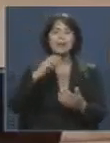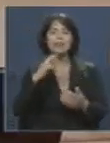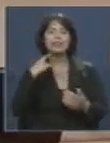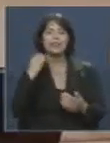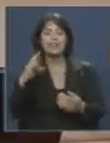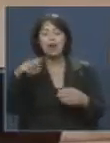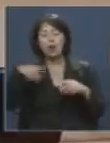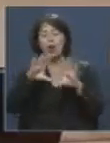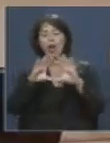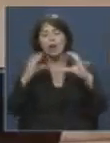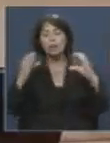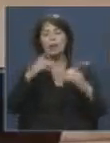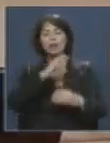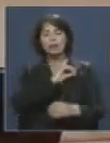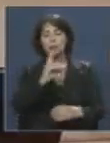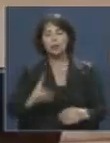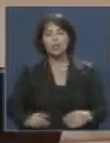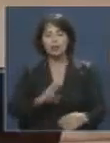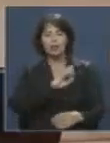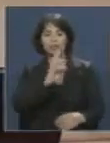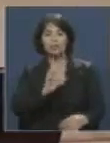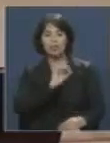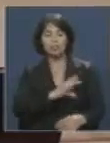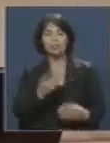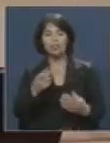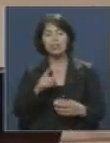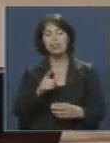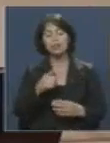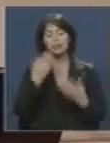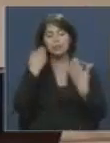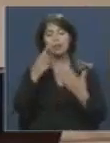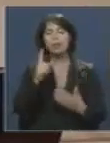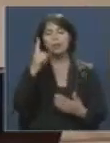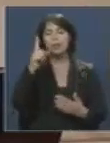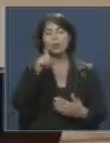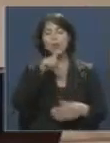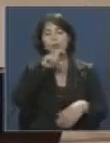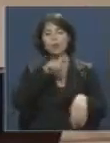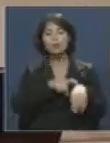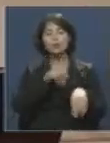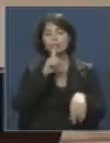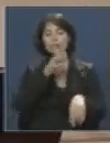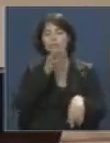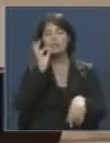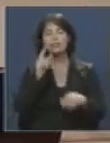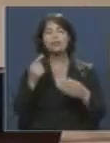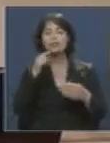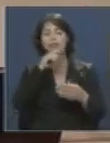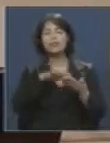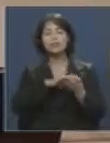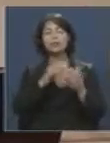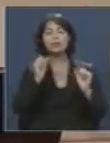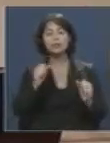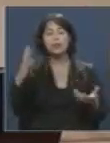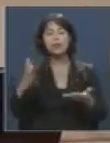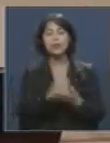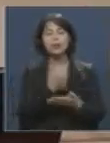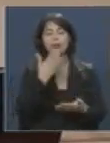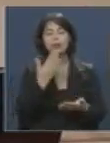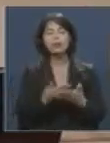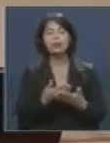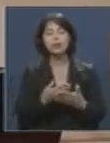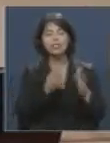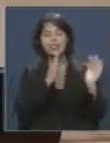de Diputados de la República de Chile le rindió un minuto de silencio como ejemplo de lo que se puede lograr ser cuando